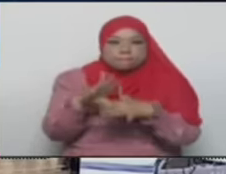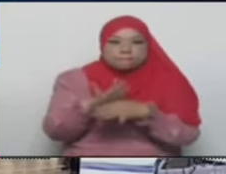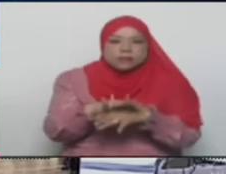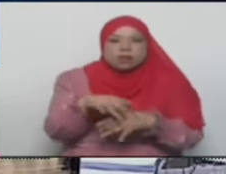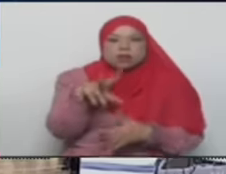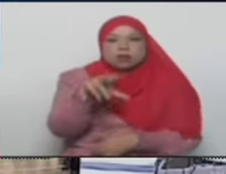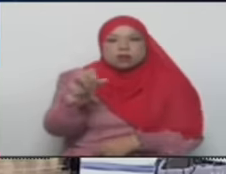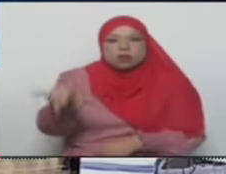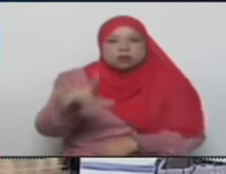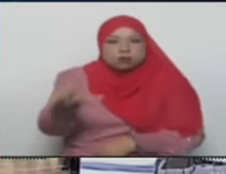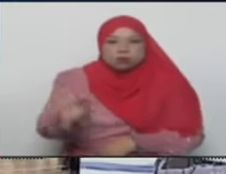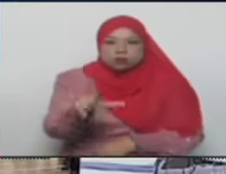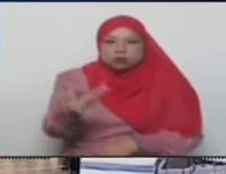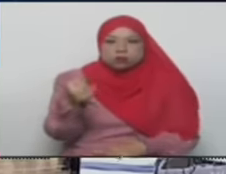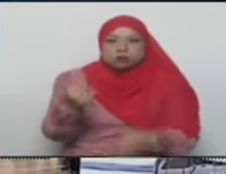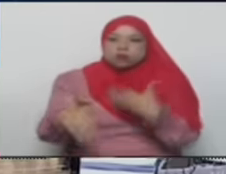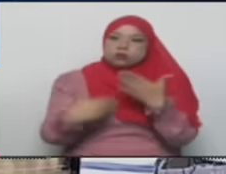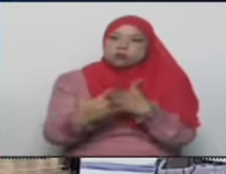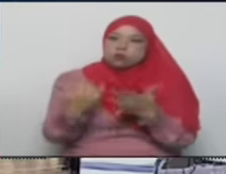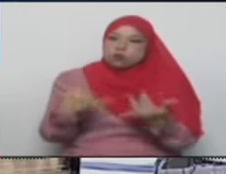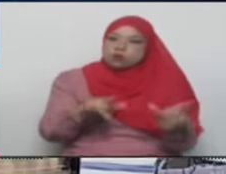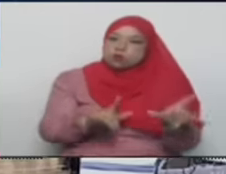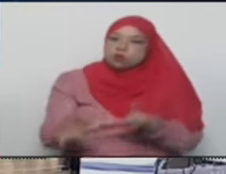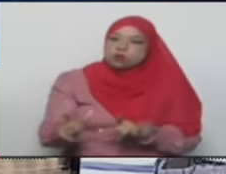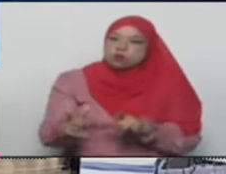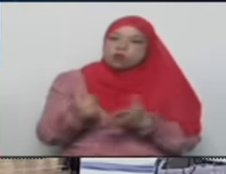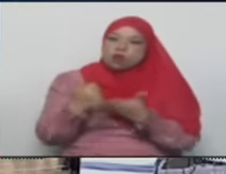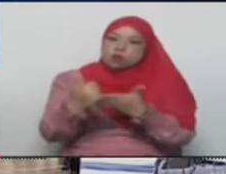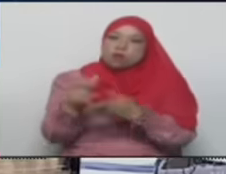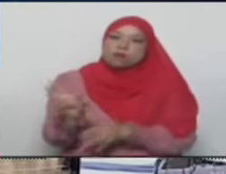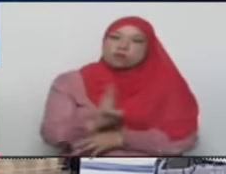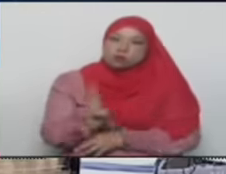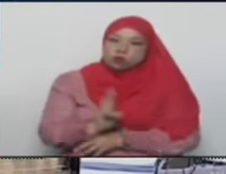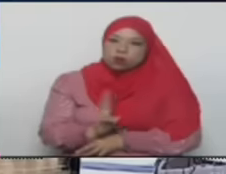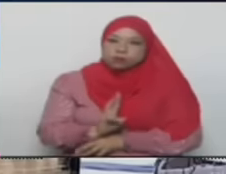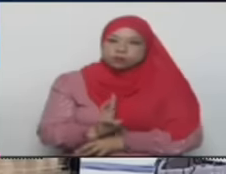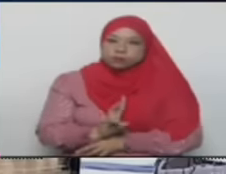julio, él creyó que ya estaba el favor hecho en Venezuela.